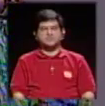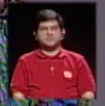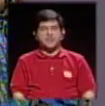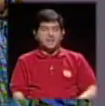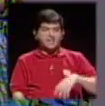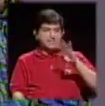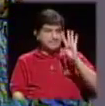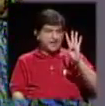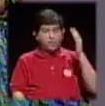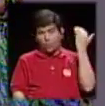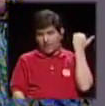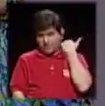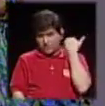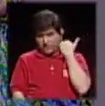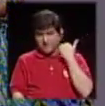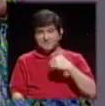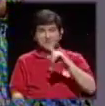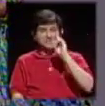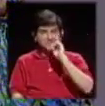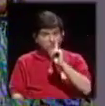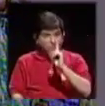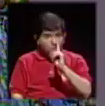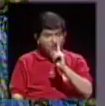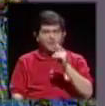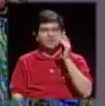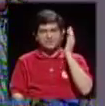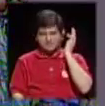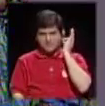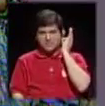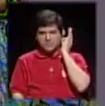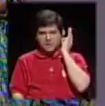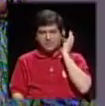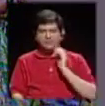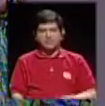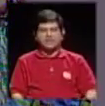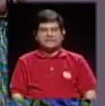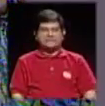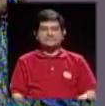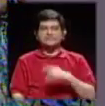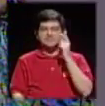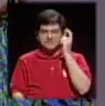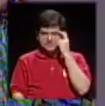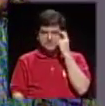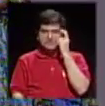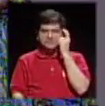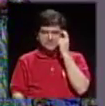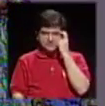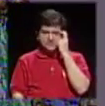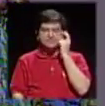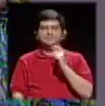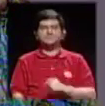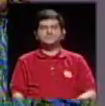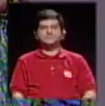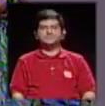de cuatro víctimas, una era mujer, entonces podemos catalogar que las